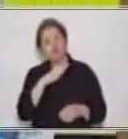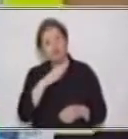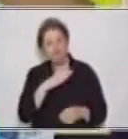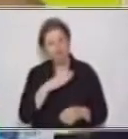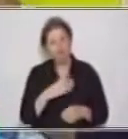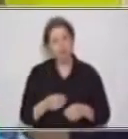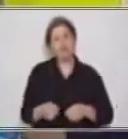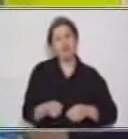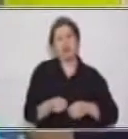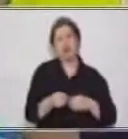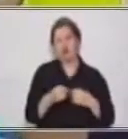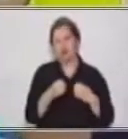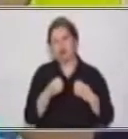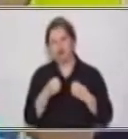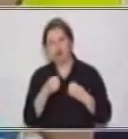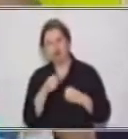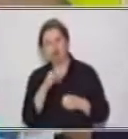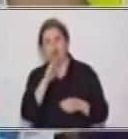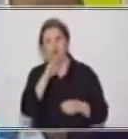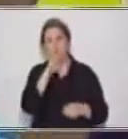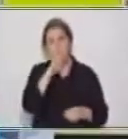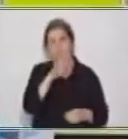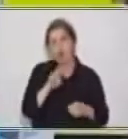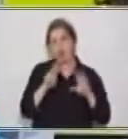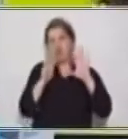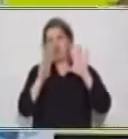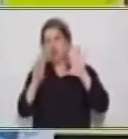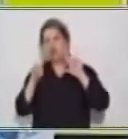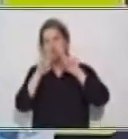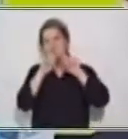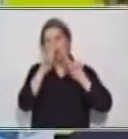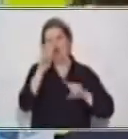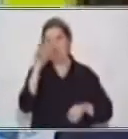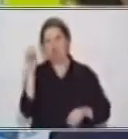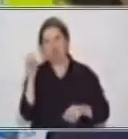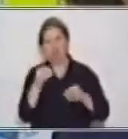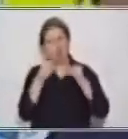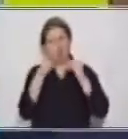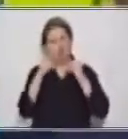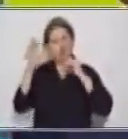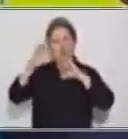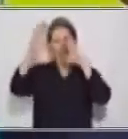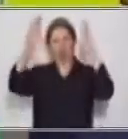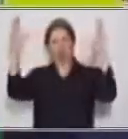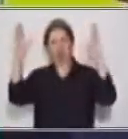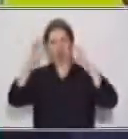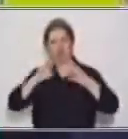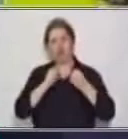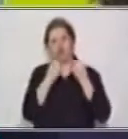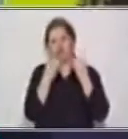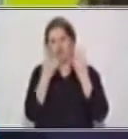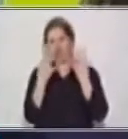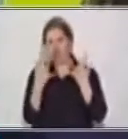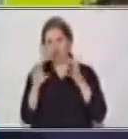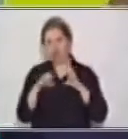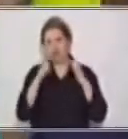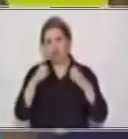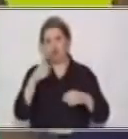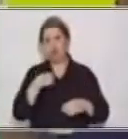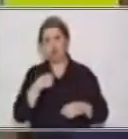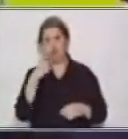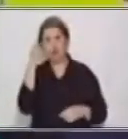es 248 por 20 y yo no quiero eso. Yo quiero saber cuántos billetes de